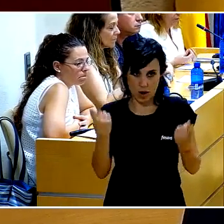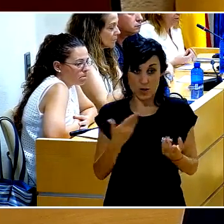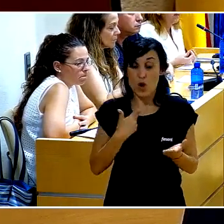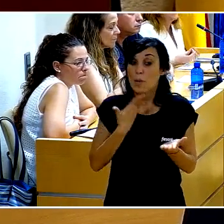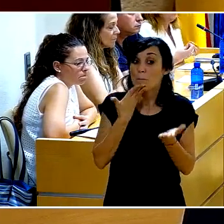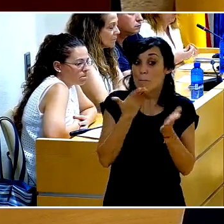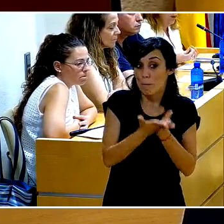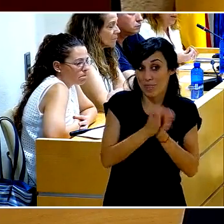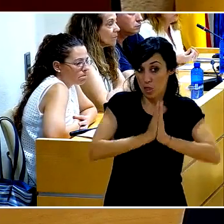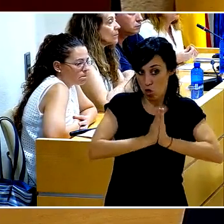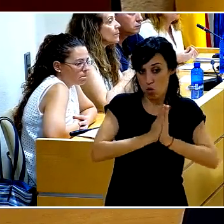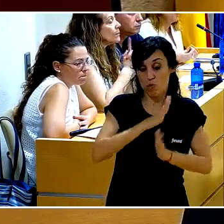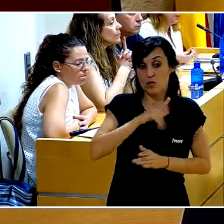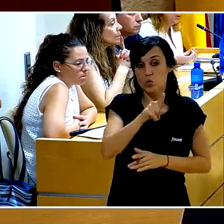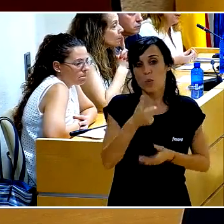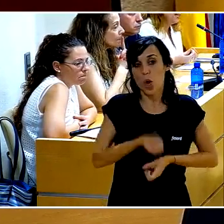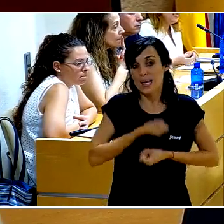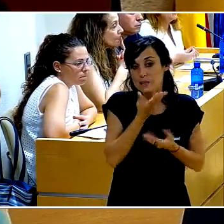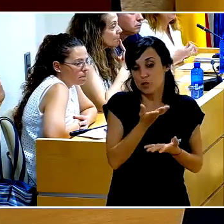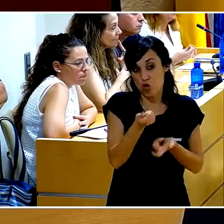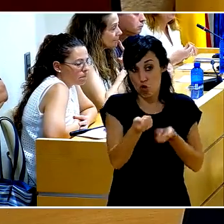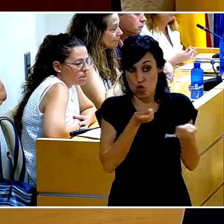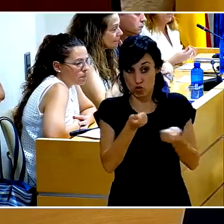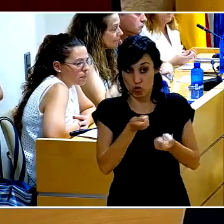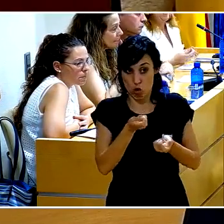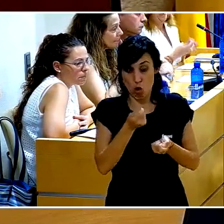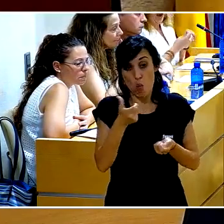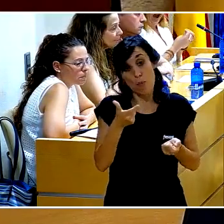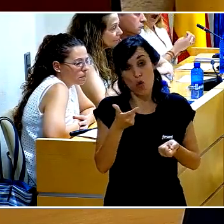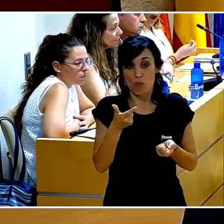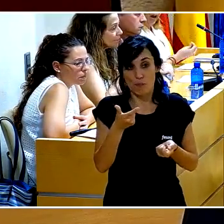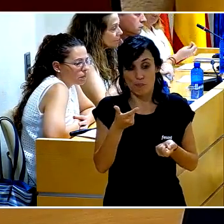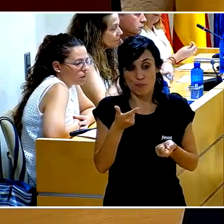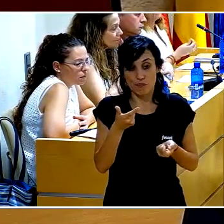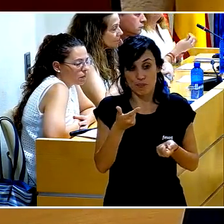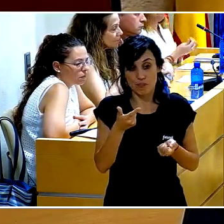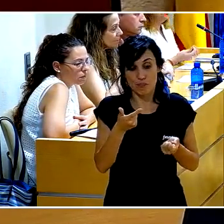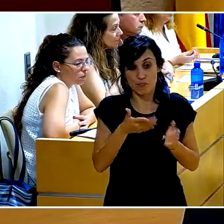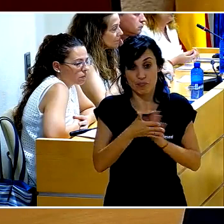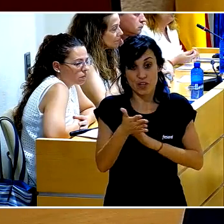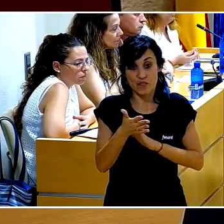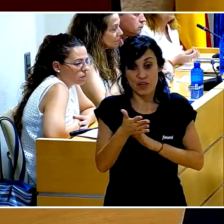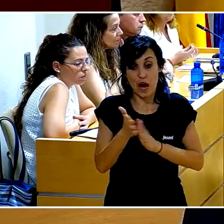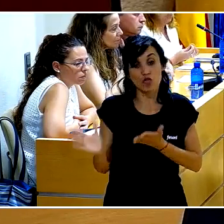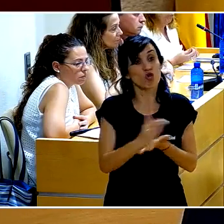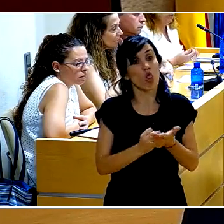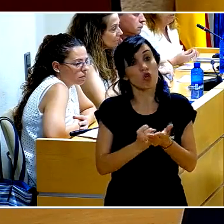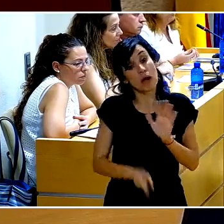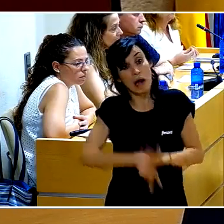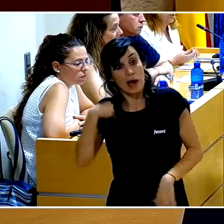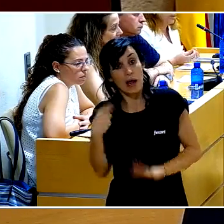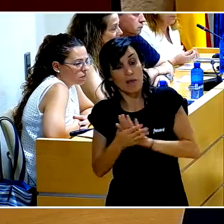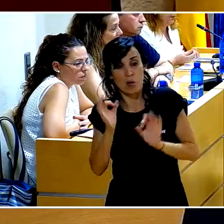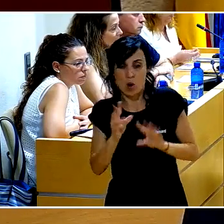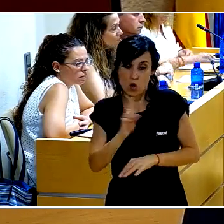ruego que modere sus expresiones, que no nos tome a la parte por el todo y que por favor